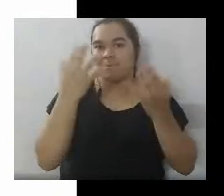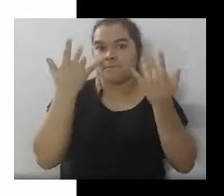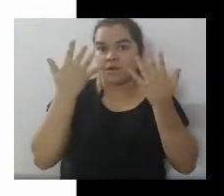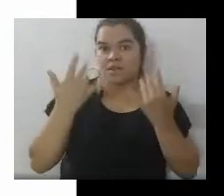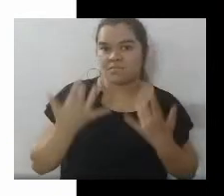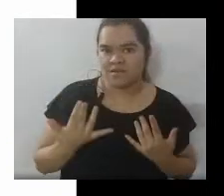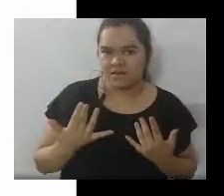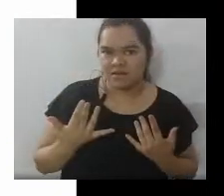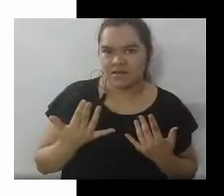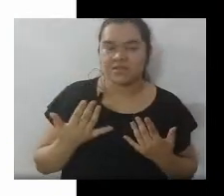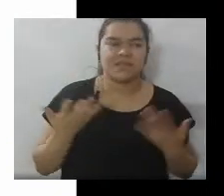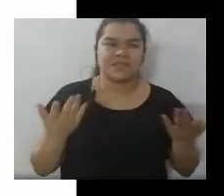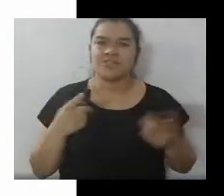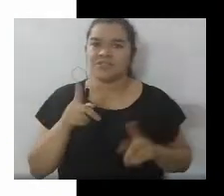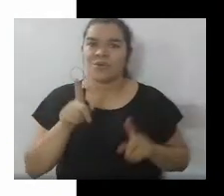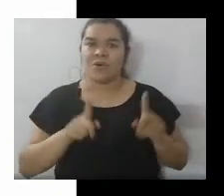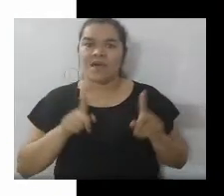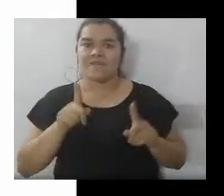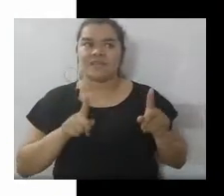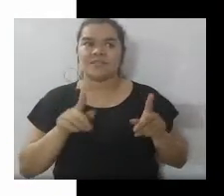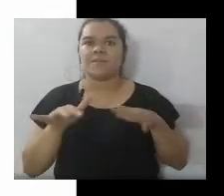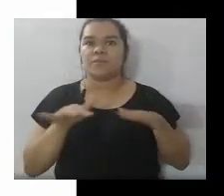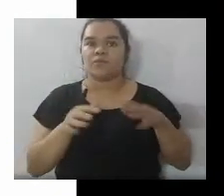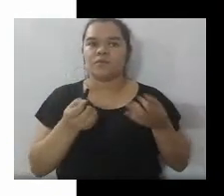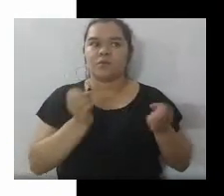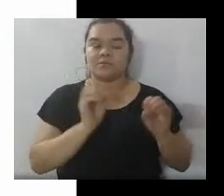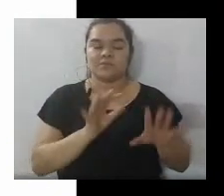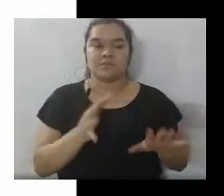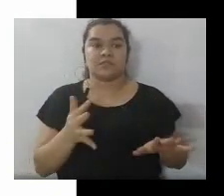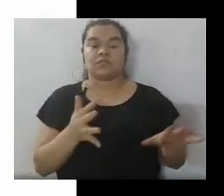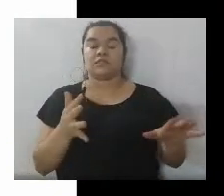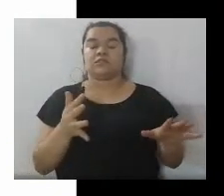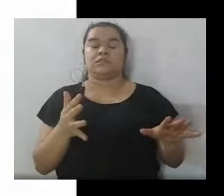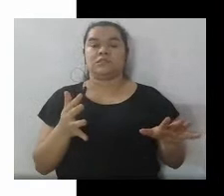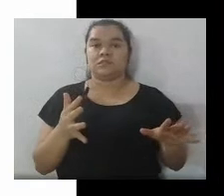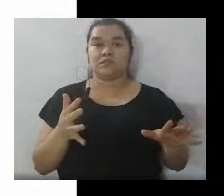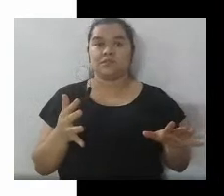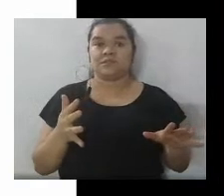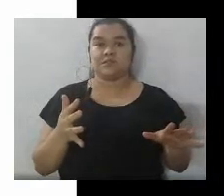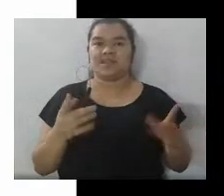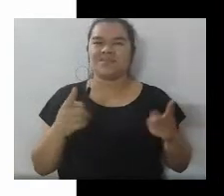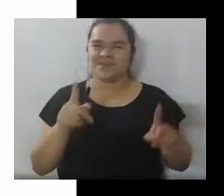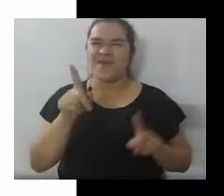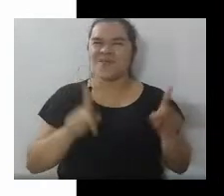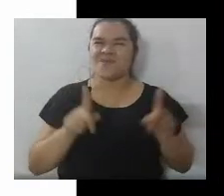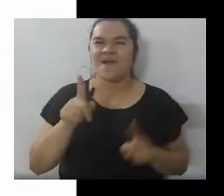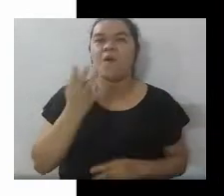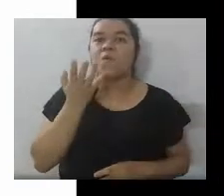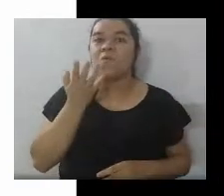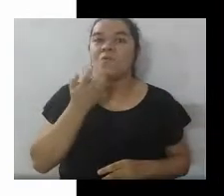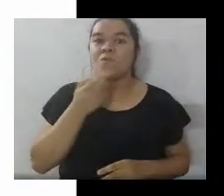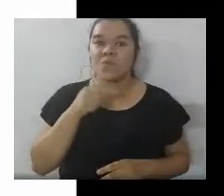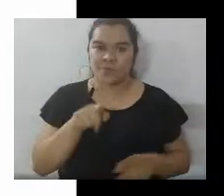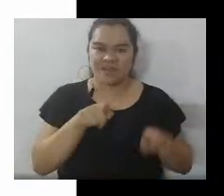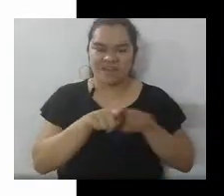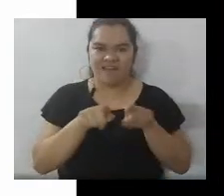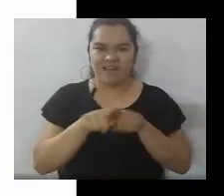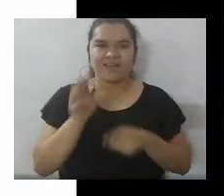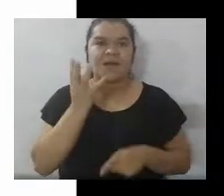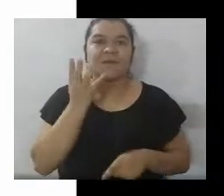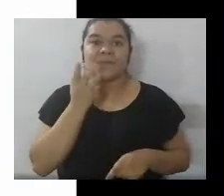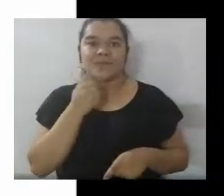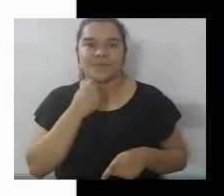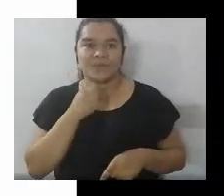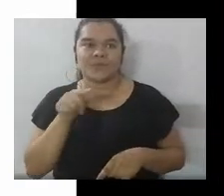barrera al inicio, digamos, pero que evidentemente en aquellos que nos gusta esta profesión,